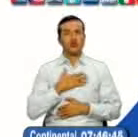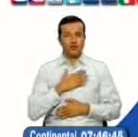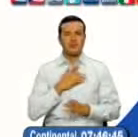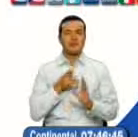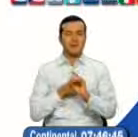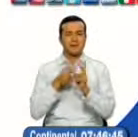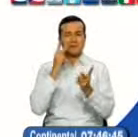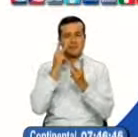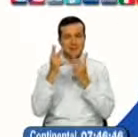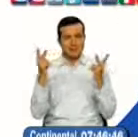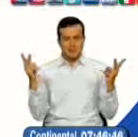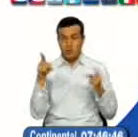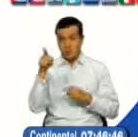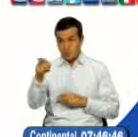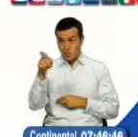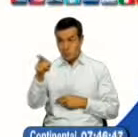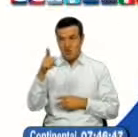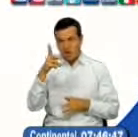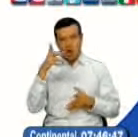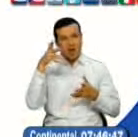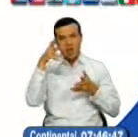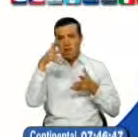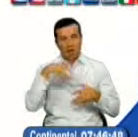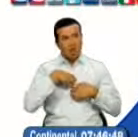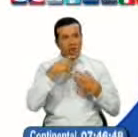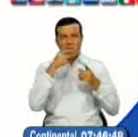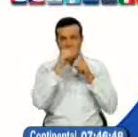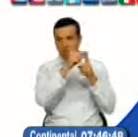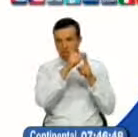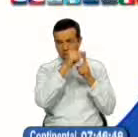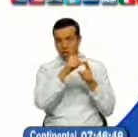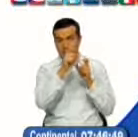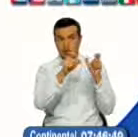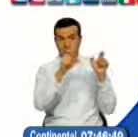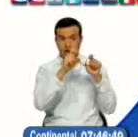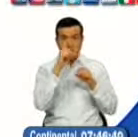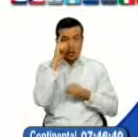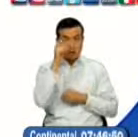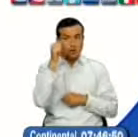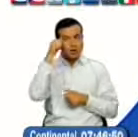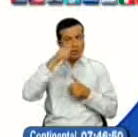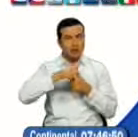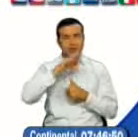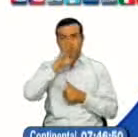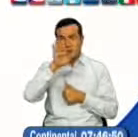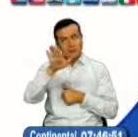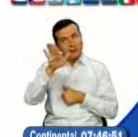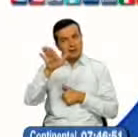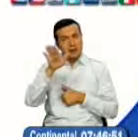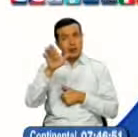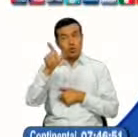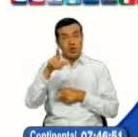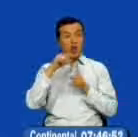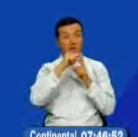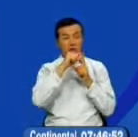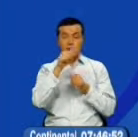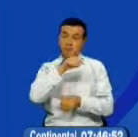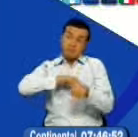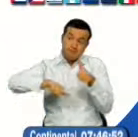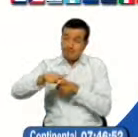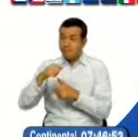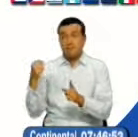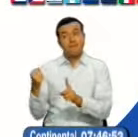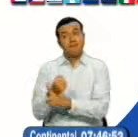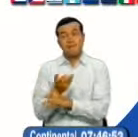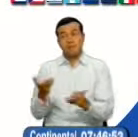en esa conferencia y usted estaba provocando a los seguidores de Lasso. Recuerde que siempre hay una reacción ante una mala acción y